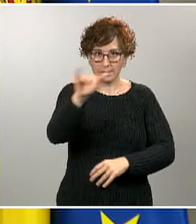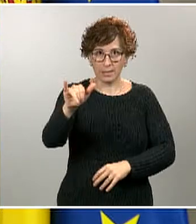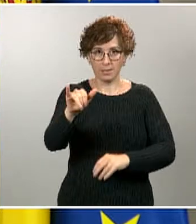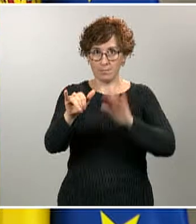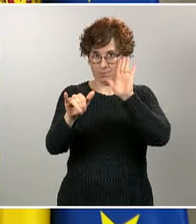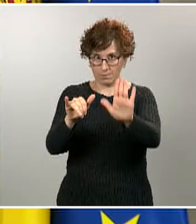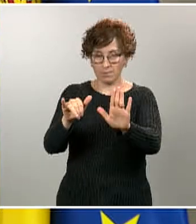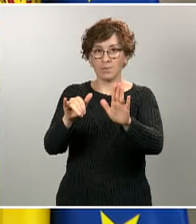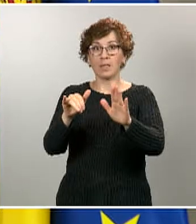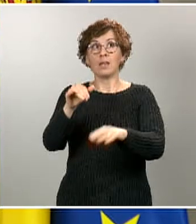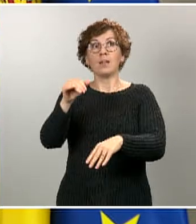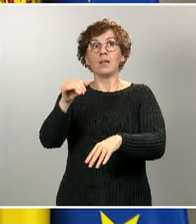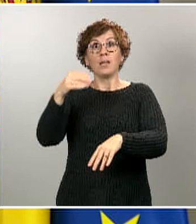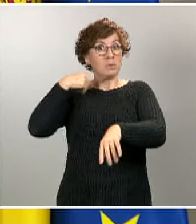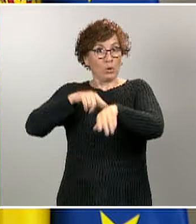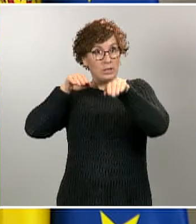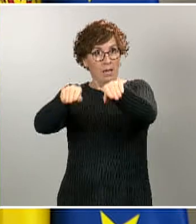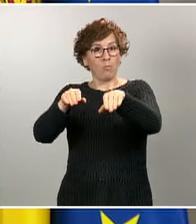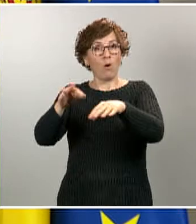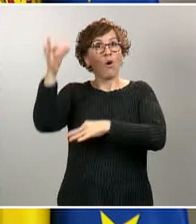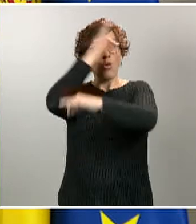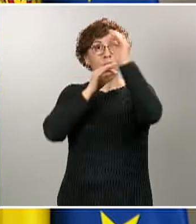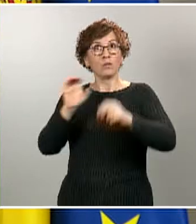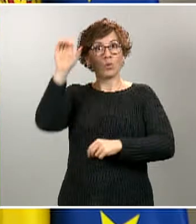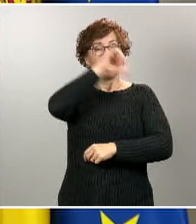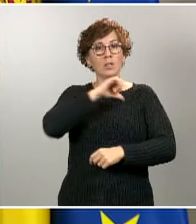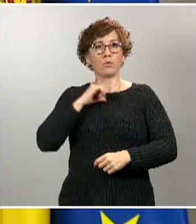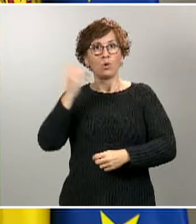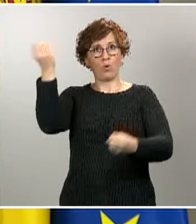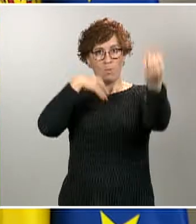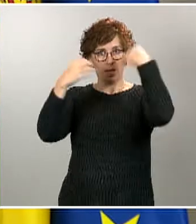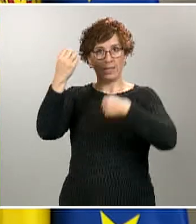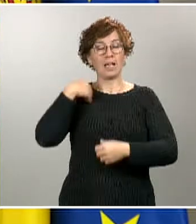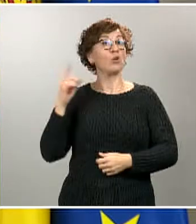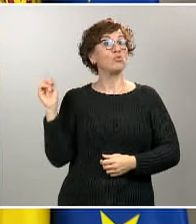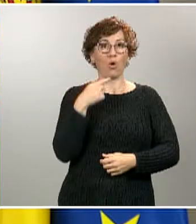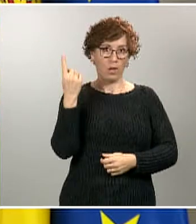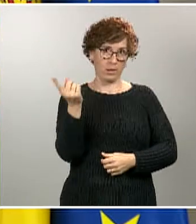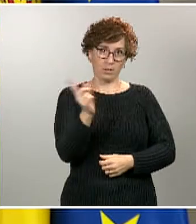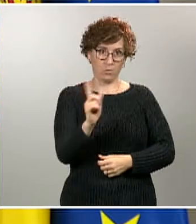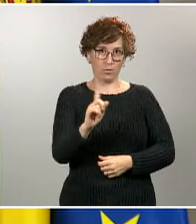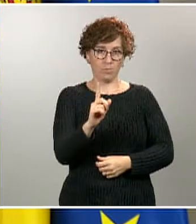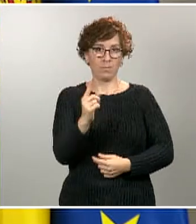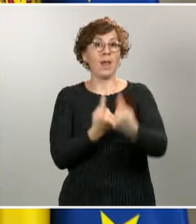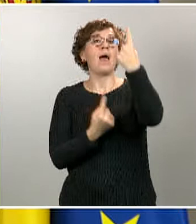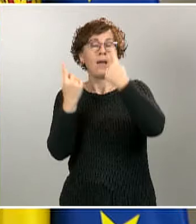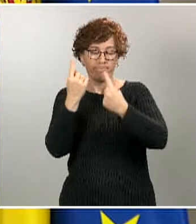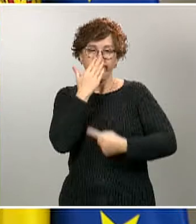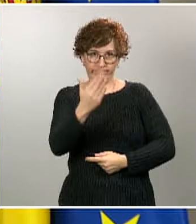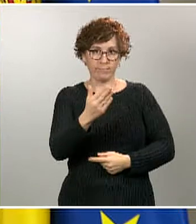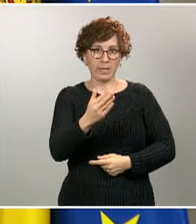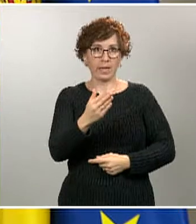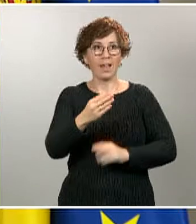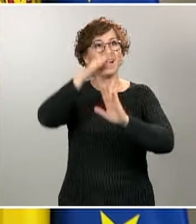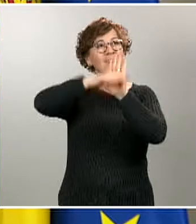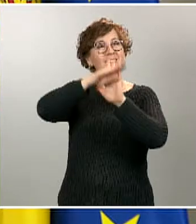en referencia a la residencia de mayores. No todas ellas han proporcionado estos datos. Es verdad que ha habido algunas dificultades en el aplicativo informático. Cuando